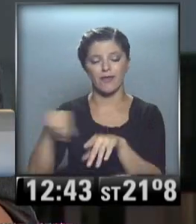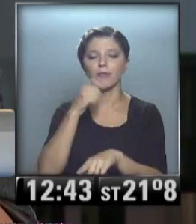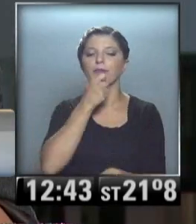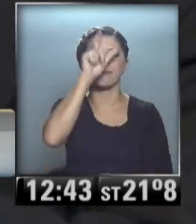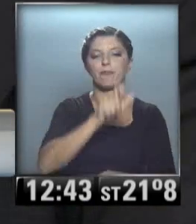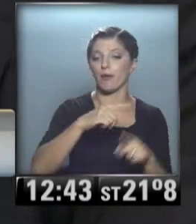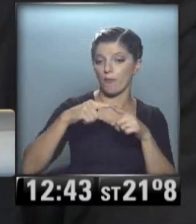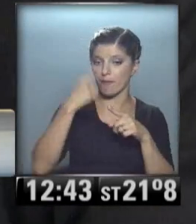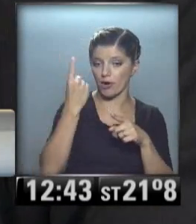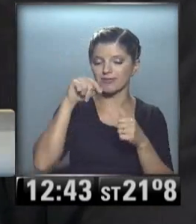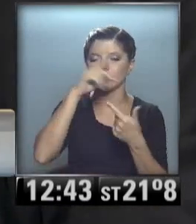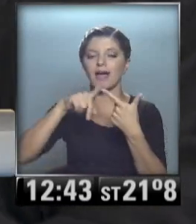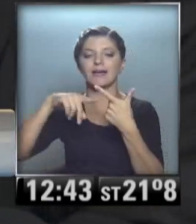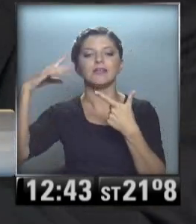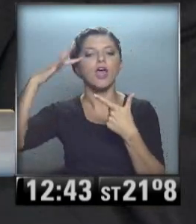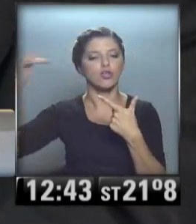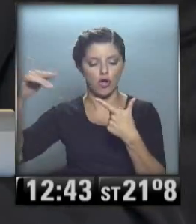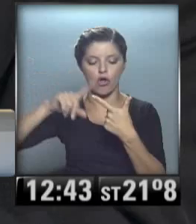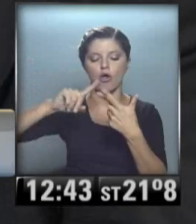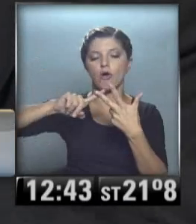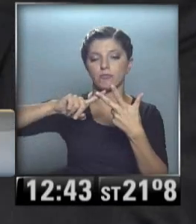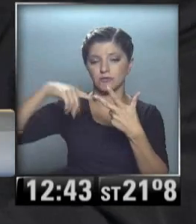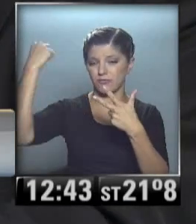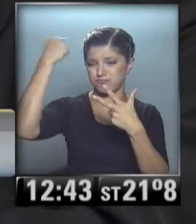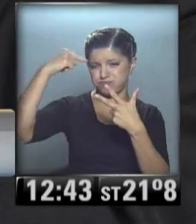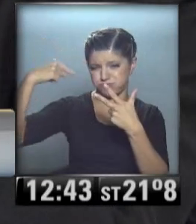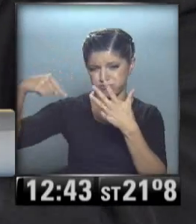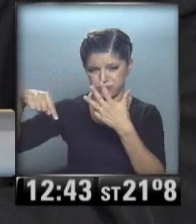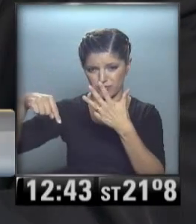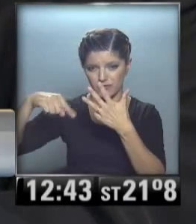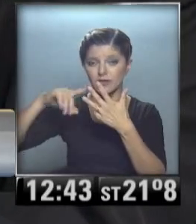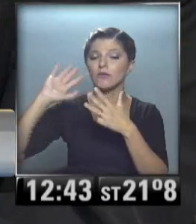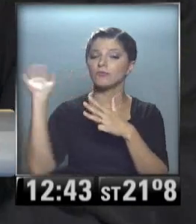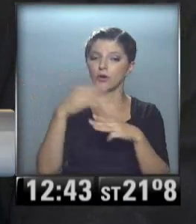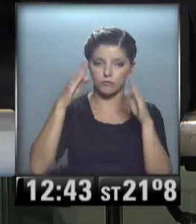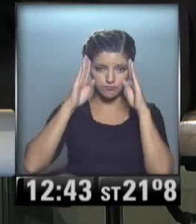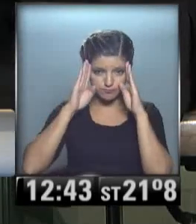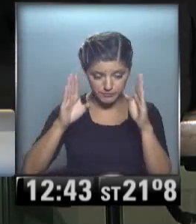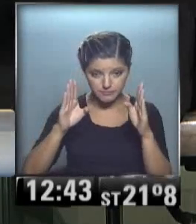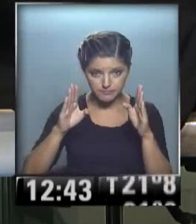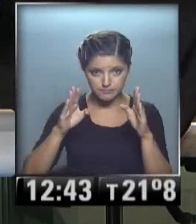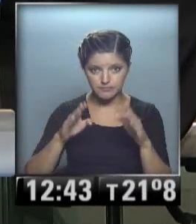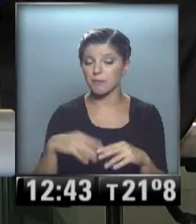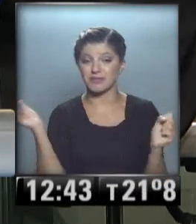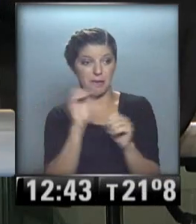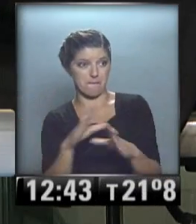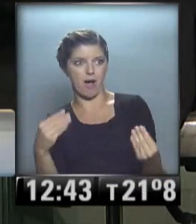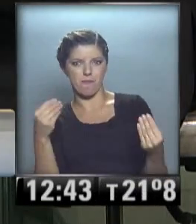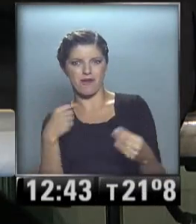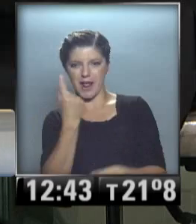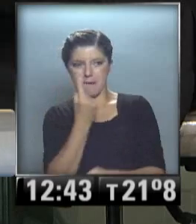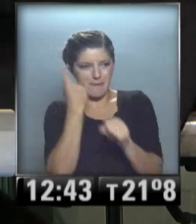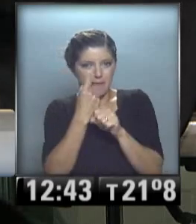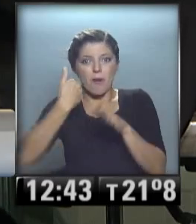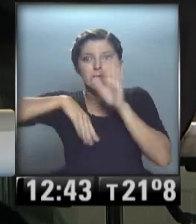políticos, ideólogos, pensadores, muchas veces se está remitida a una discusión de Estado versus mercado. Falso, no. Porque el actor principal no